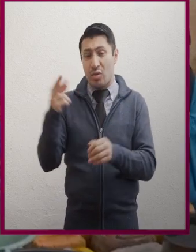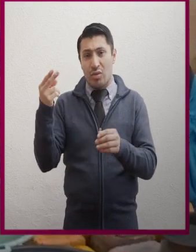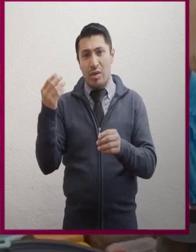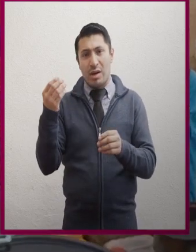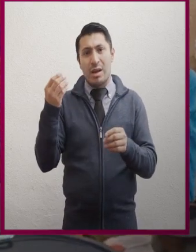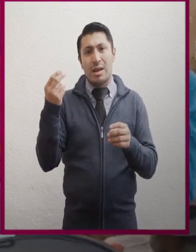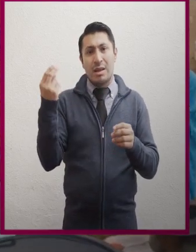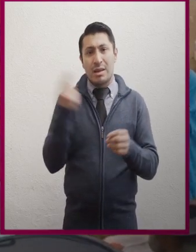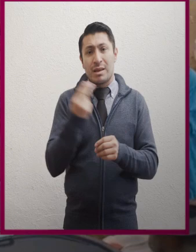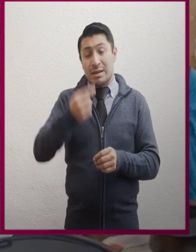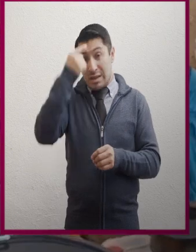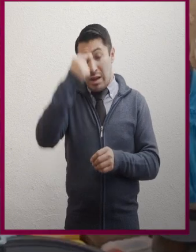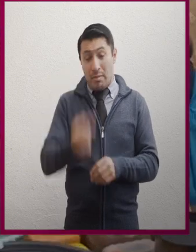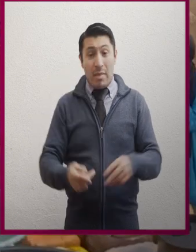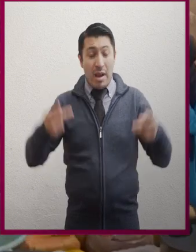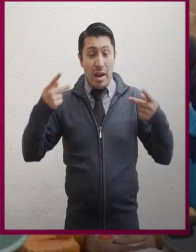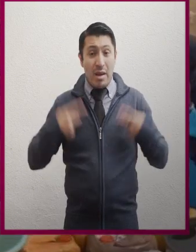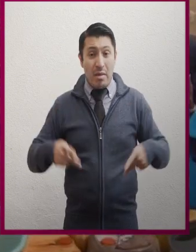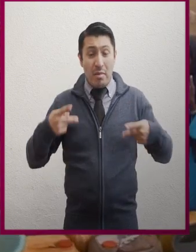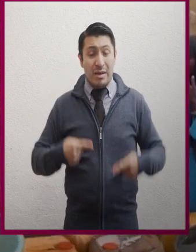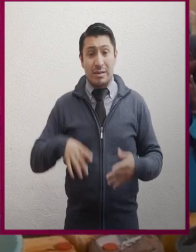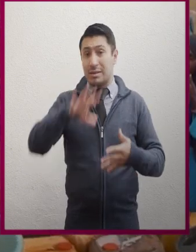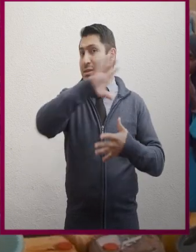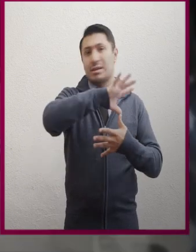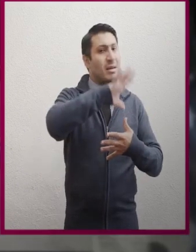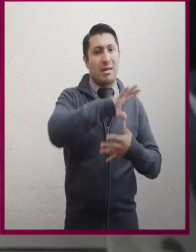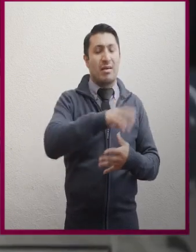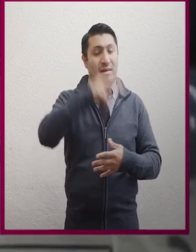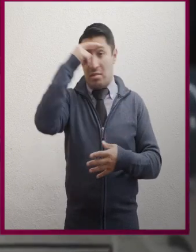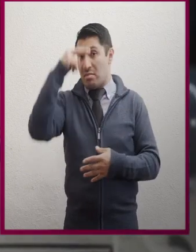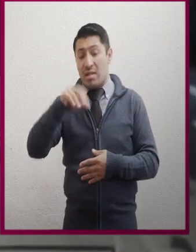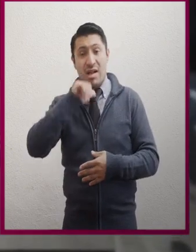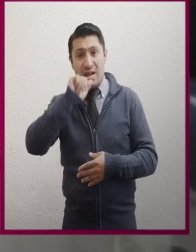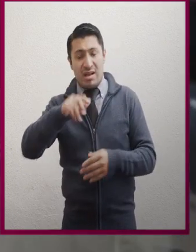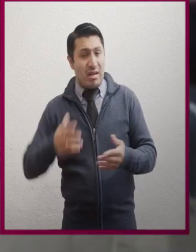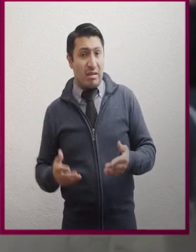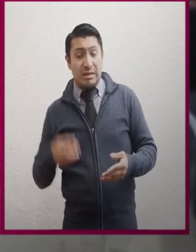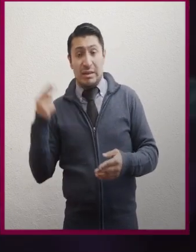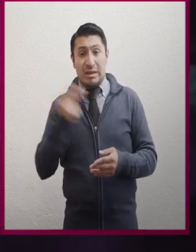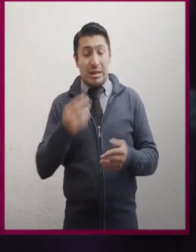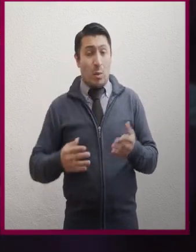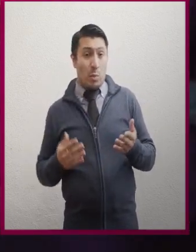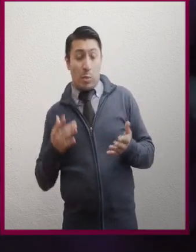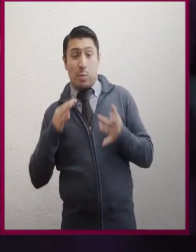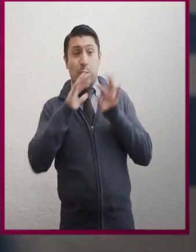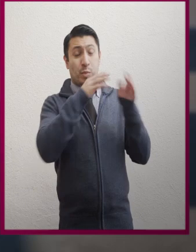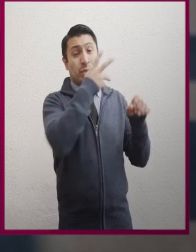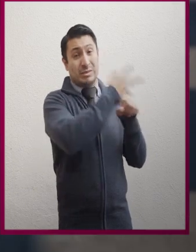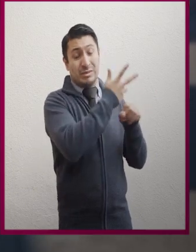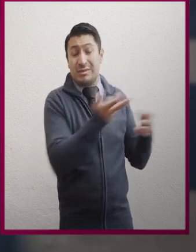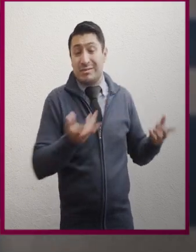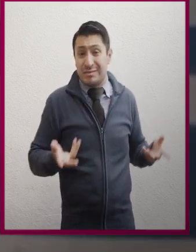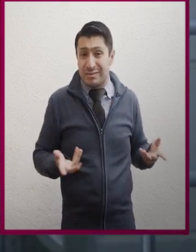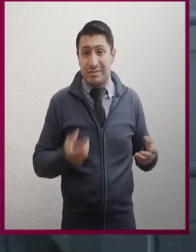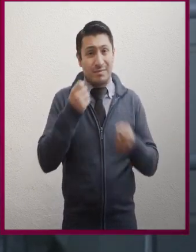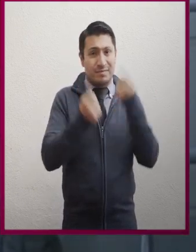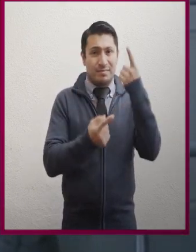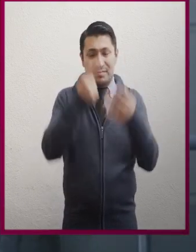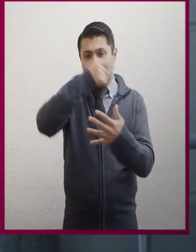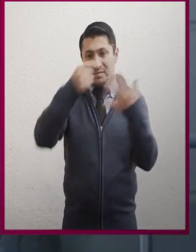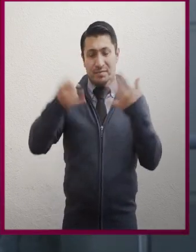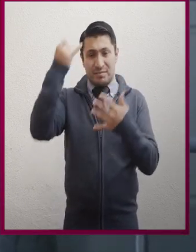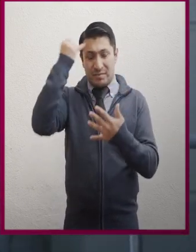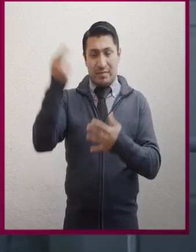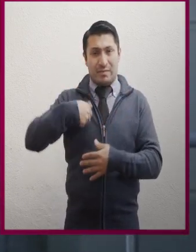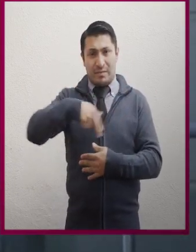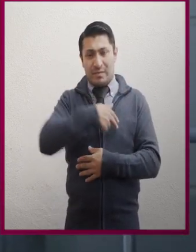ni centroamericanos tengan que emigrar por necesidad? Estas son algunas ideas sobre las cuales nos gustaría reflexionar más. Por